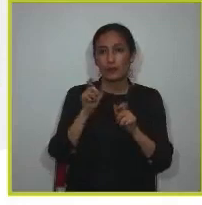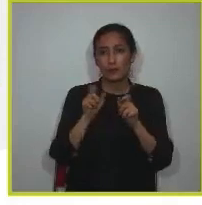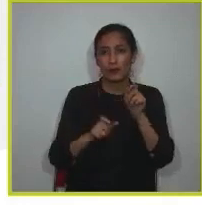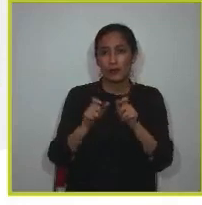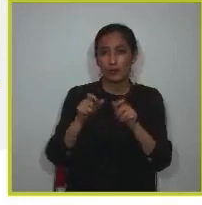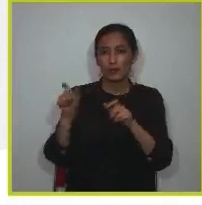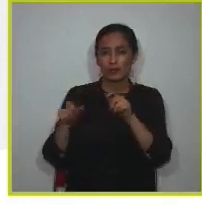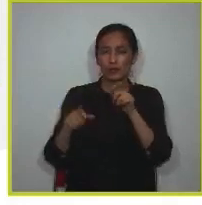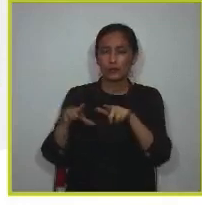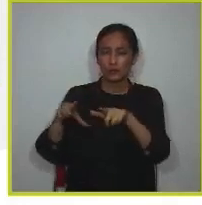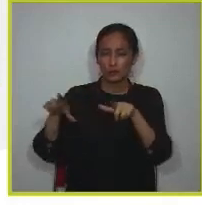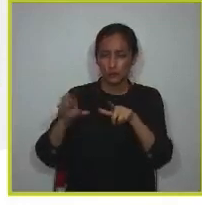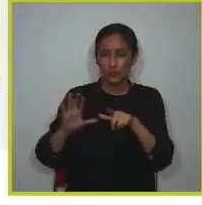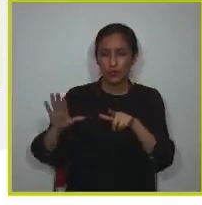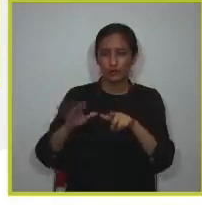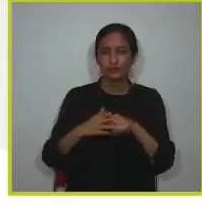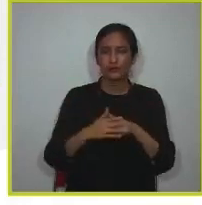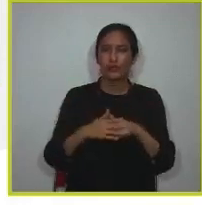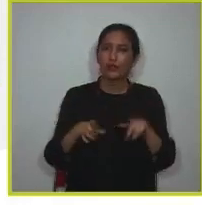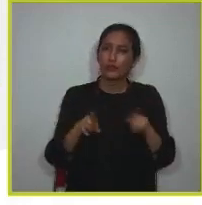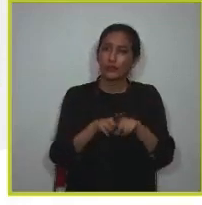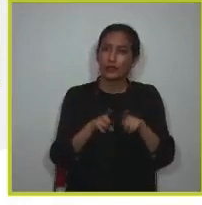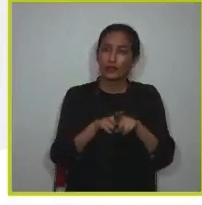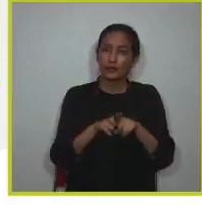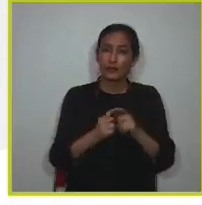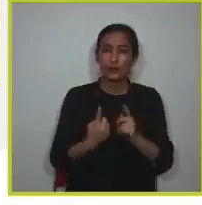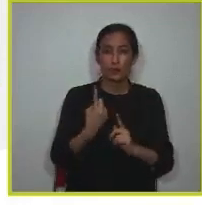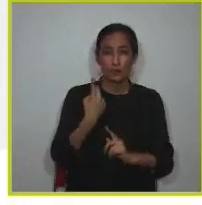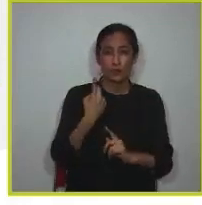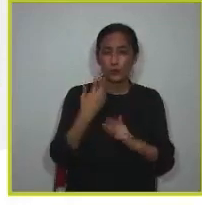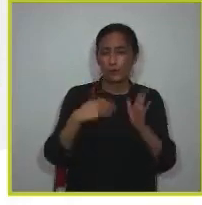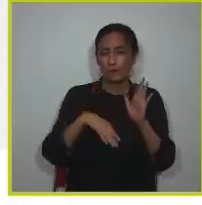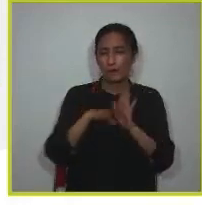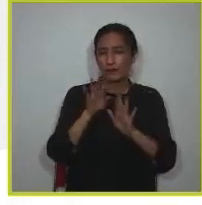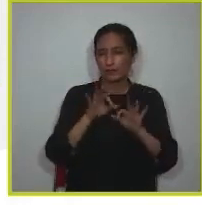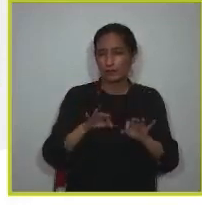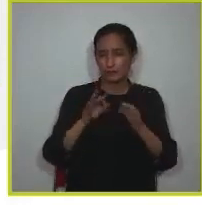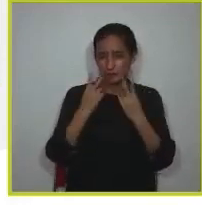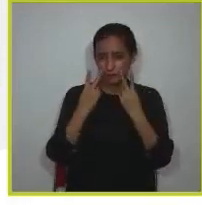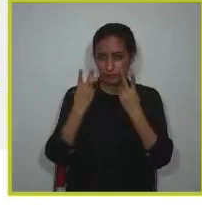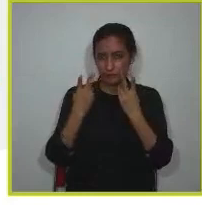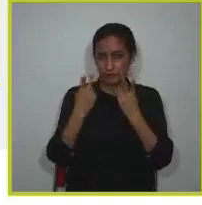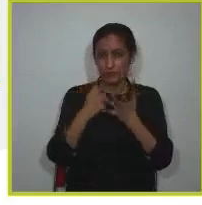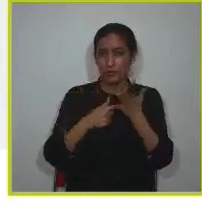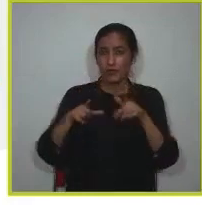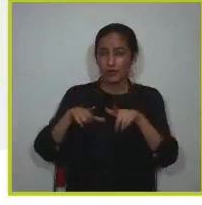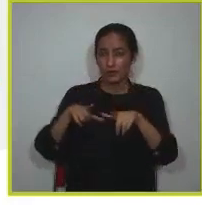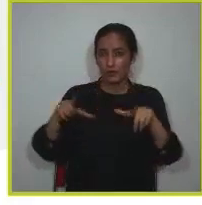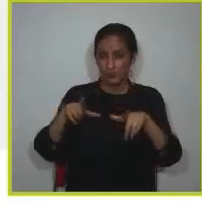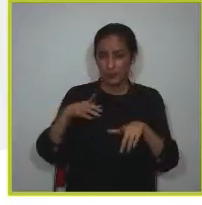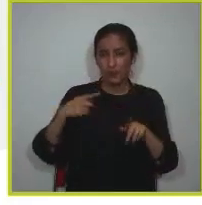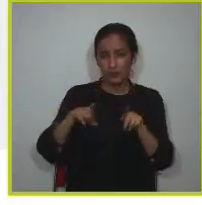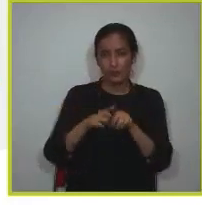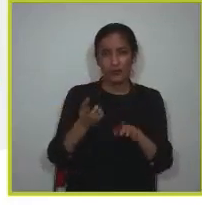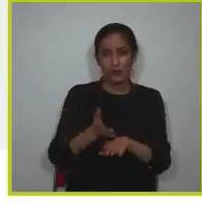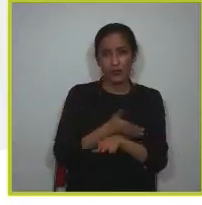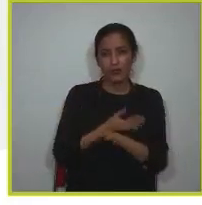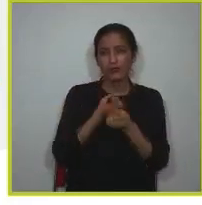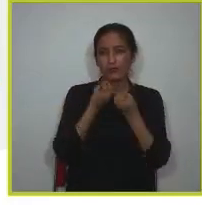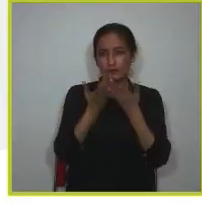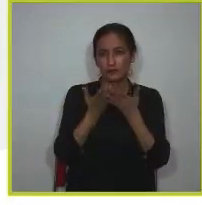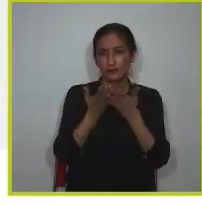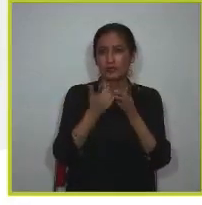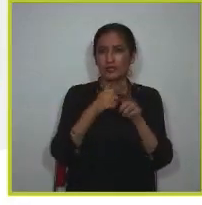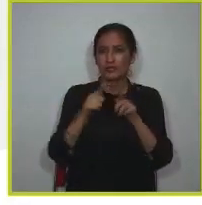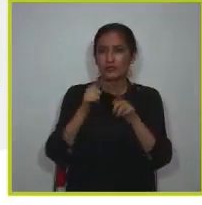del territorio en ese sentido un actor clave que nosotros hemos identificado en el territorio y ha sido mencionado son